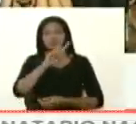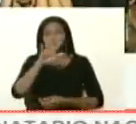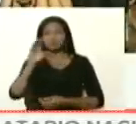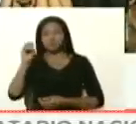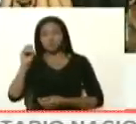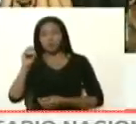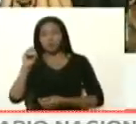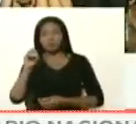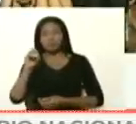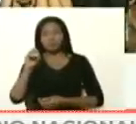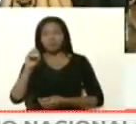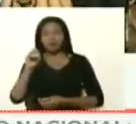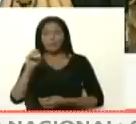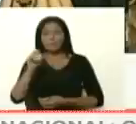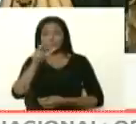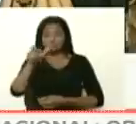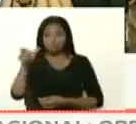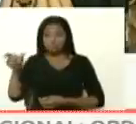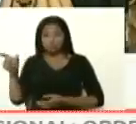250 compatriotas